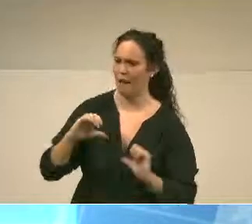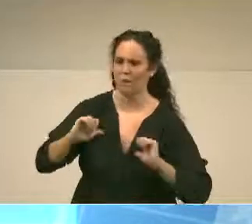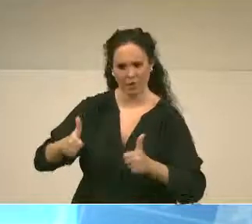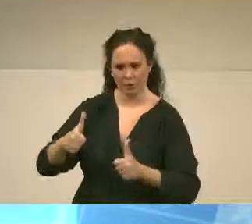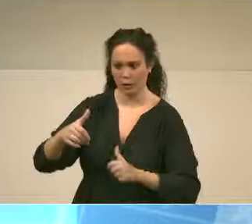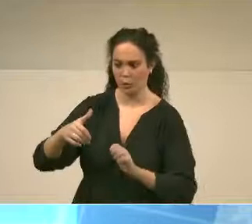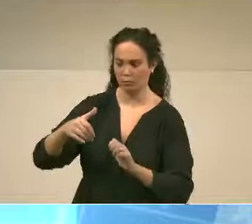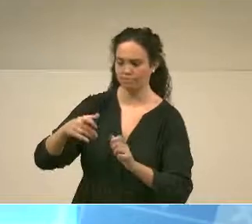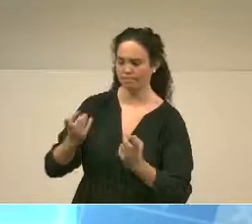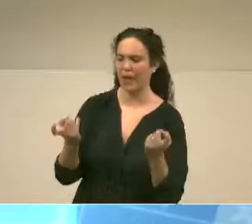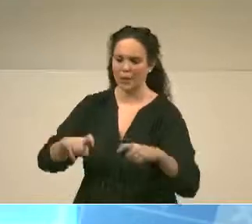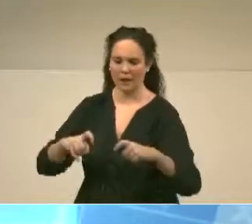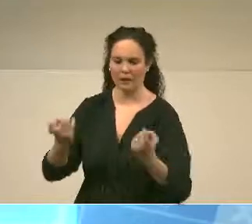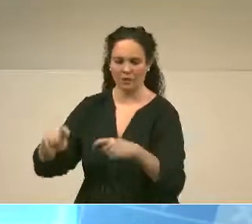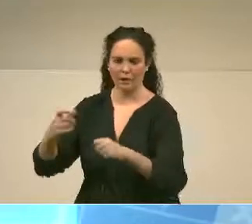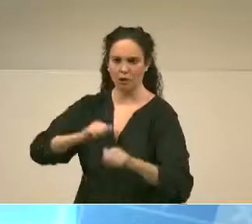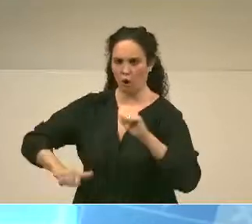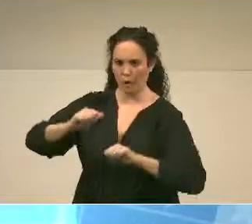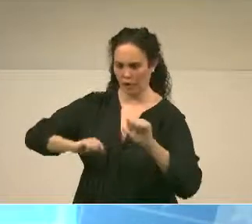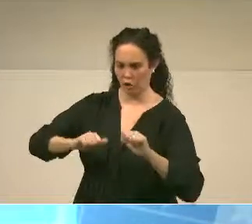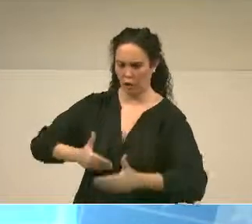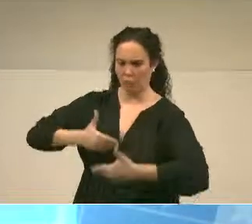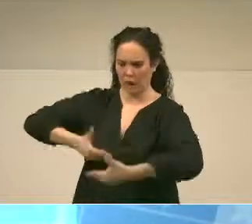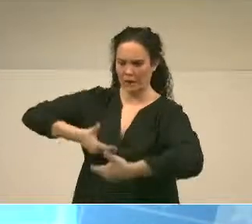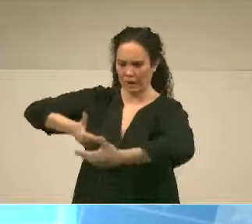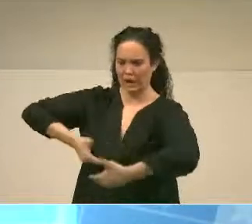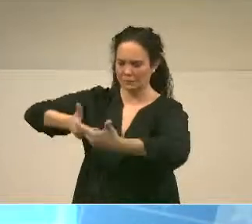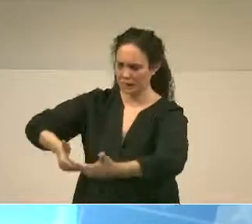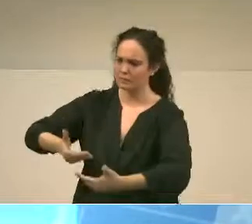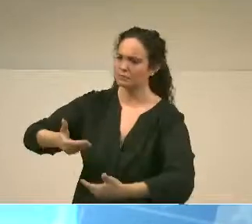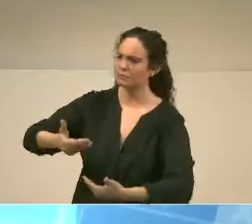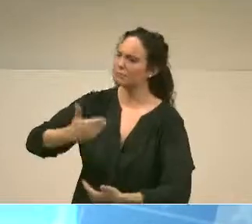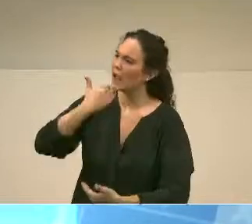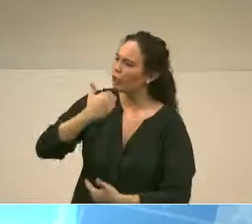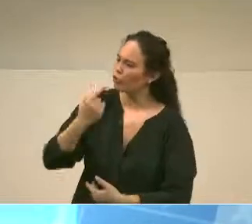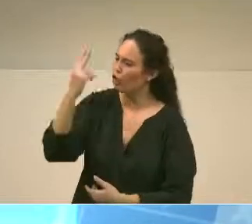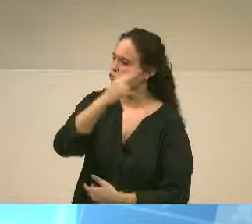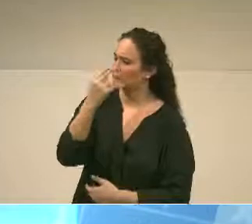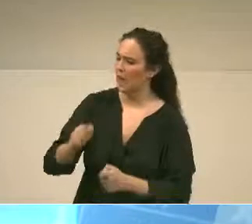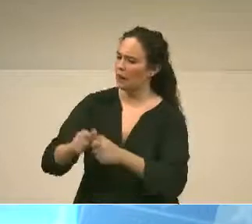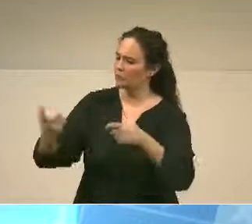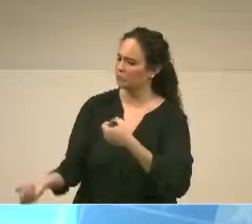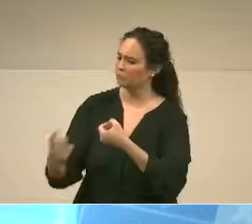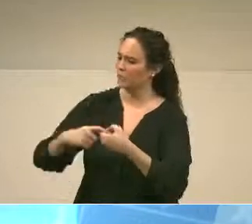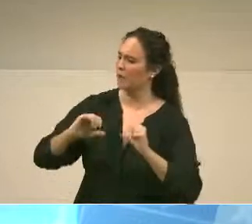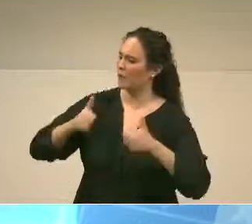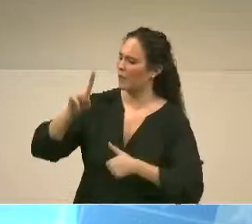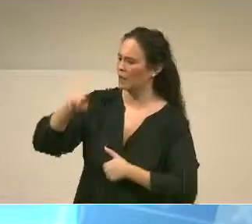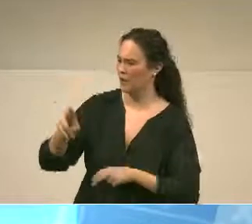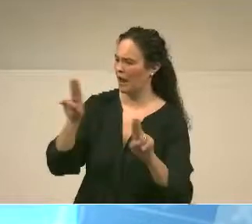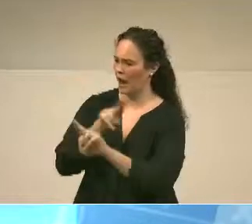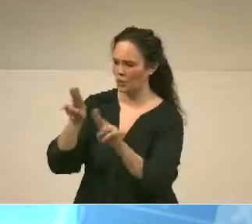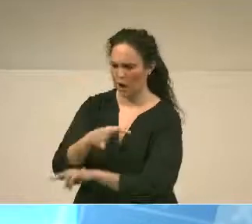programada, no sé si puede actualizar, si hay alguno más en los que se esté cancelando. cancelando las operaciones por la